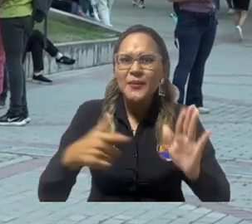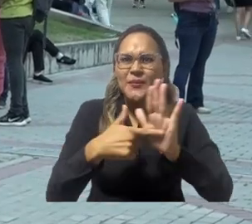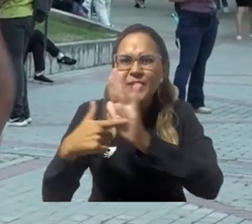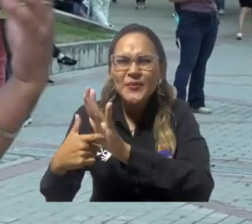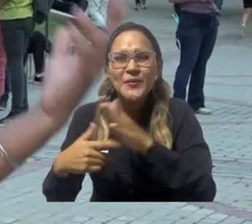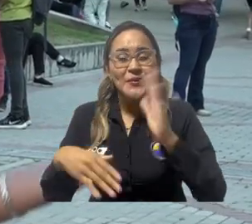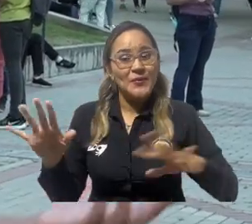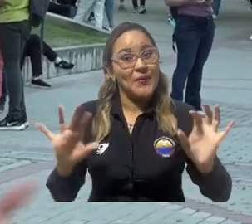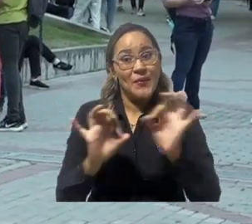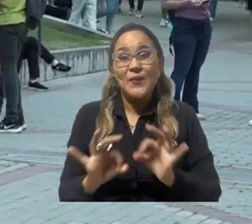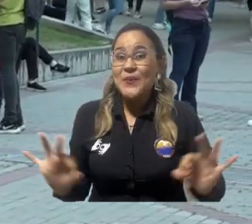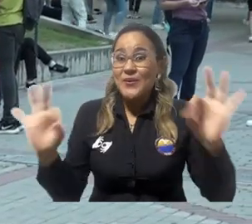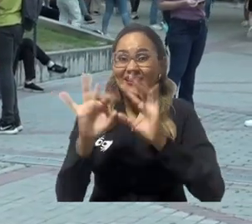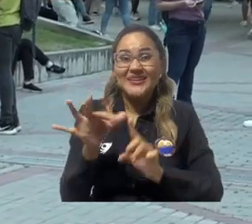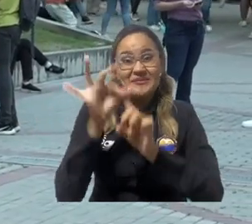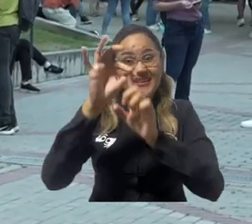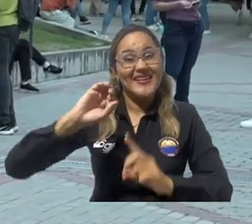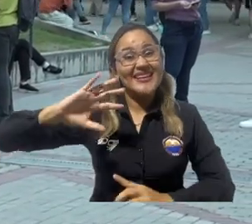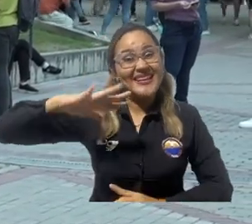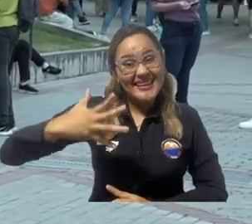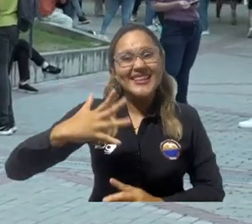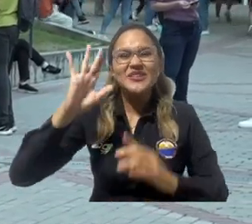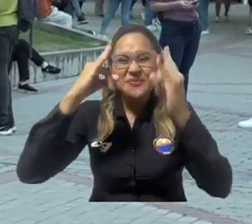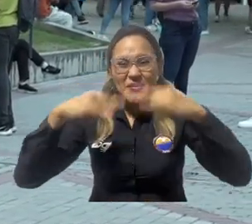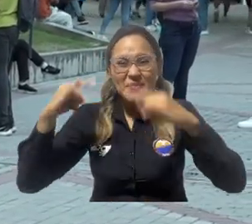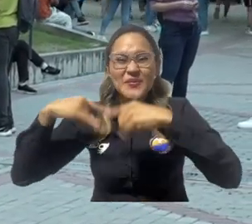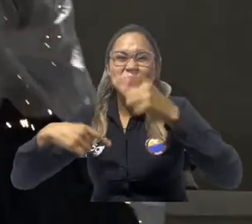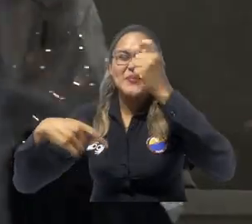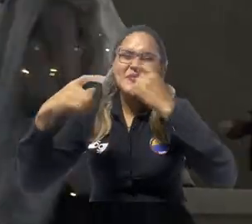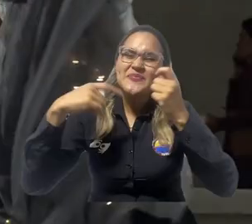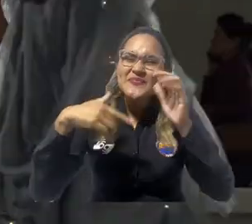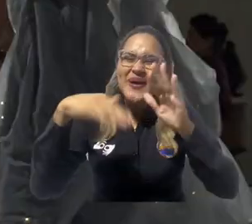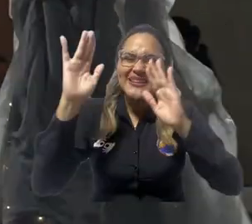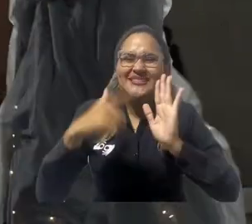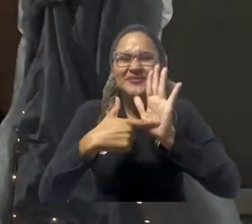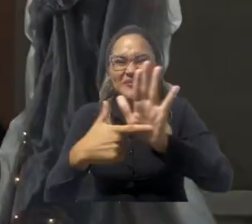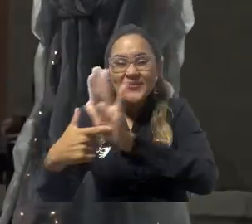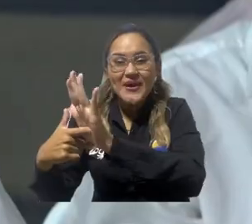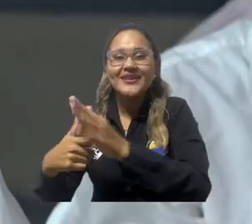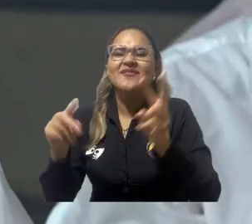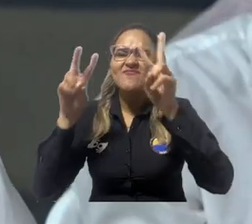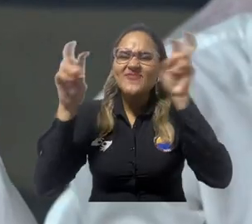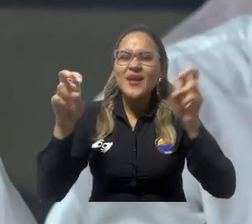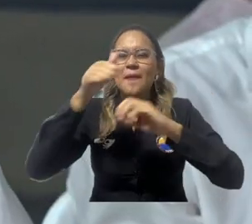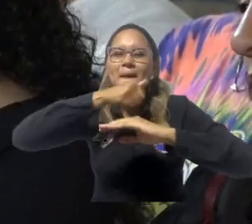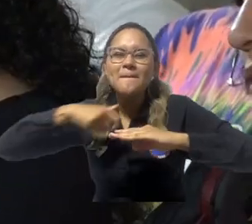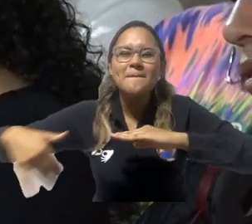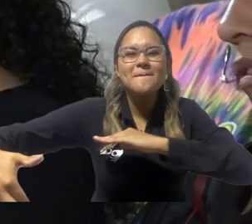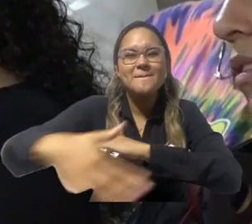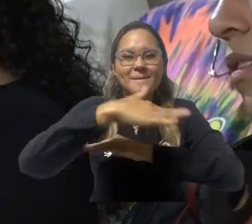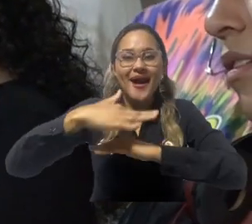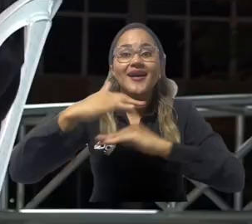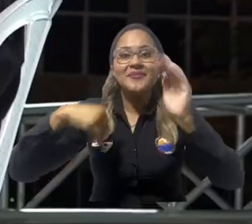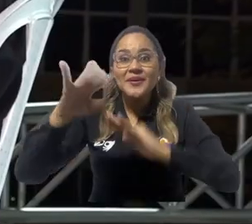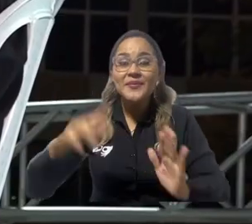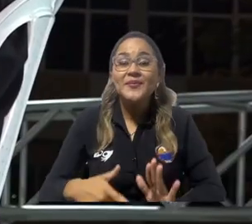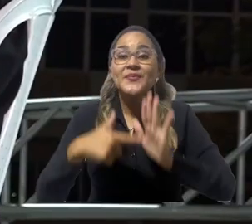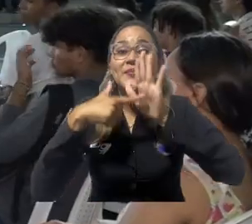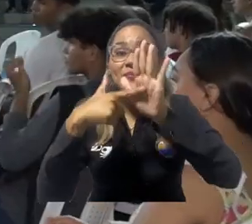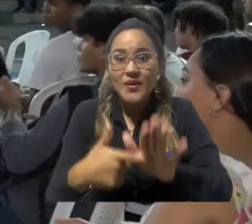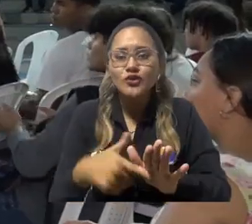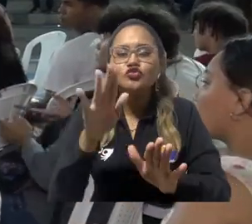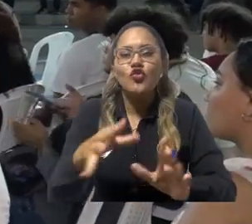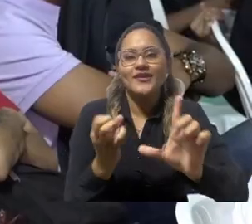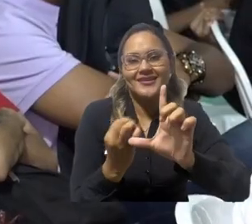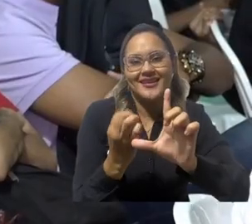quisimos hacerlo en este mágico espacio que fue la quinta Feria FILSMAR. Trazos del mar, inspiración en un mural, fue la presentación a cargo